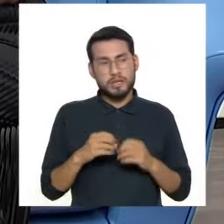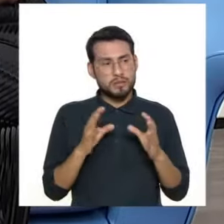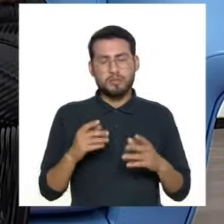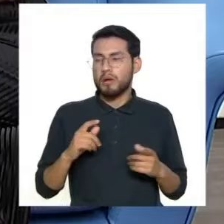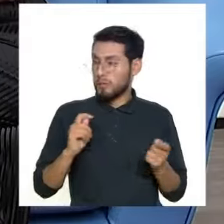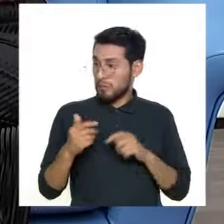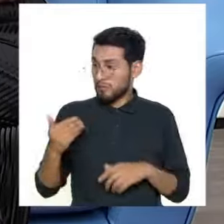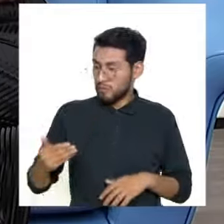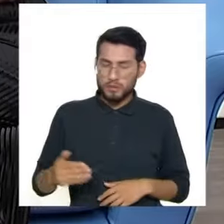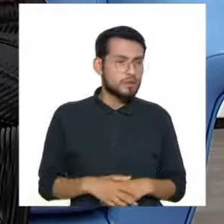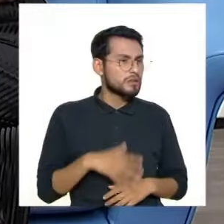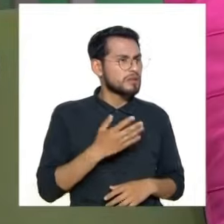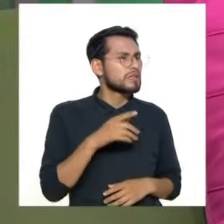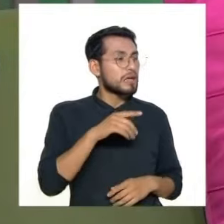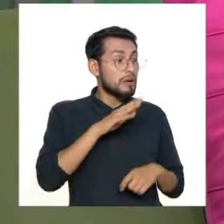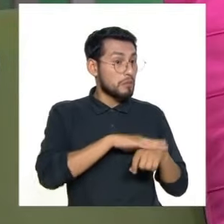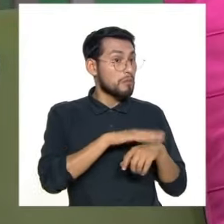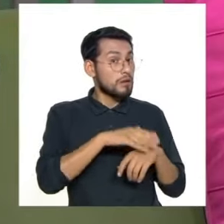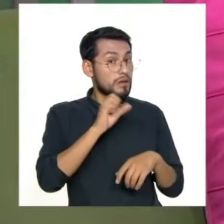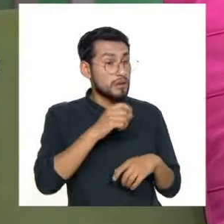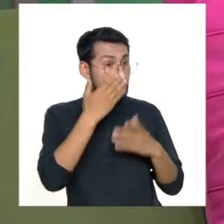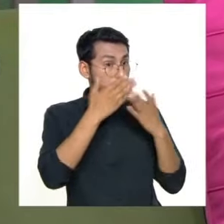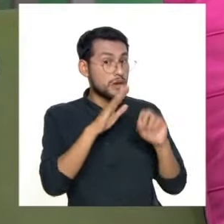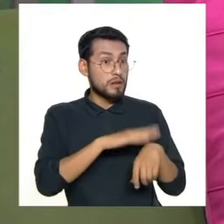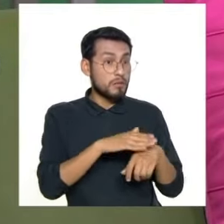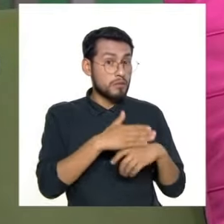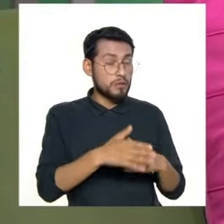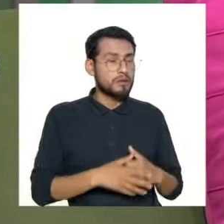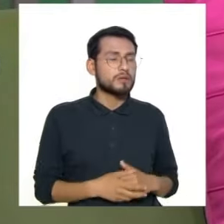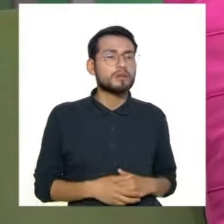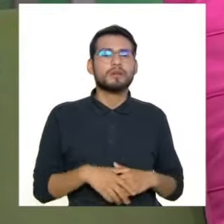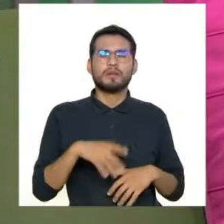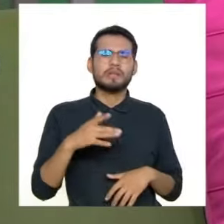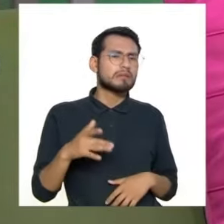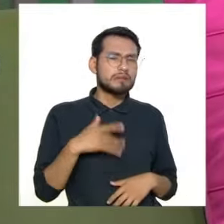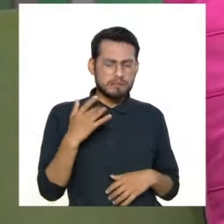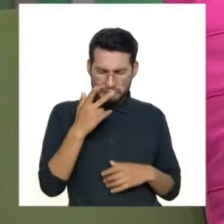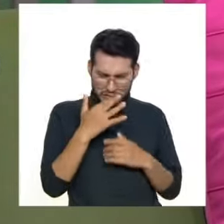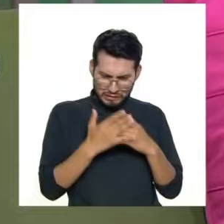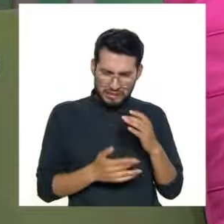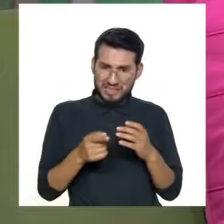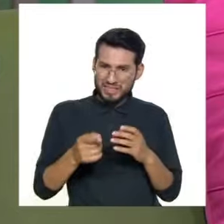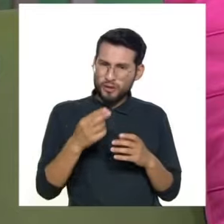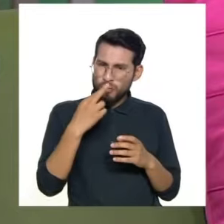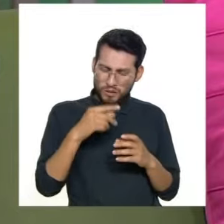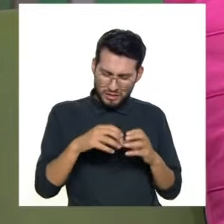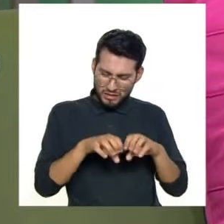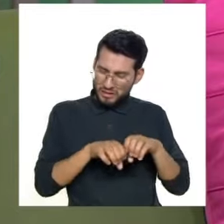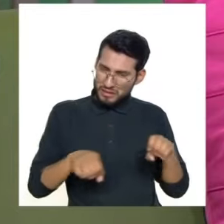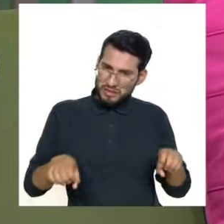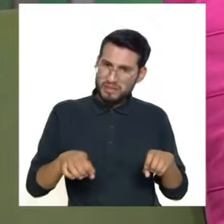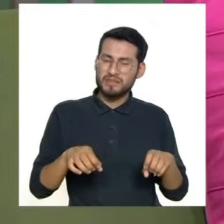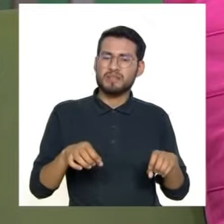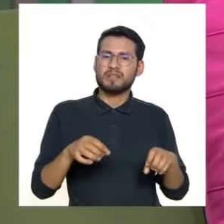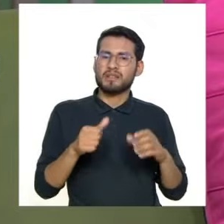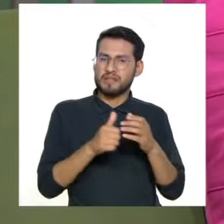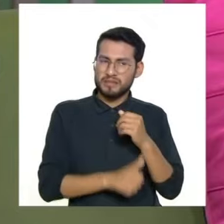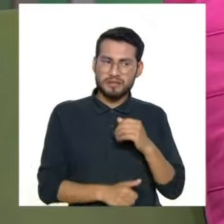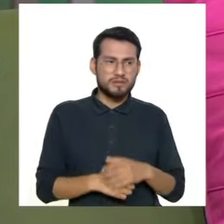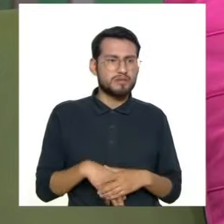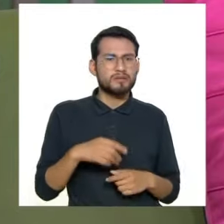via claro los síntomas de alarma siempre hablamos de los síntomas de alarma la presencia de sangre Viva en las eses no no